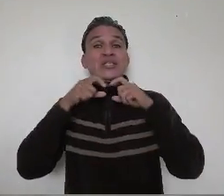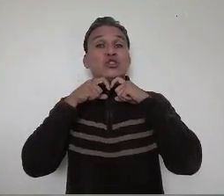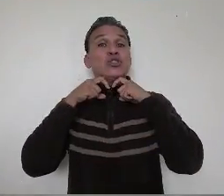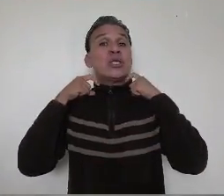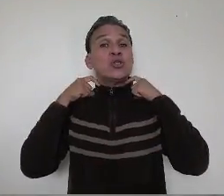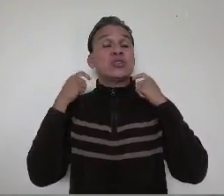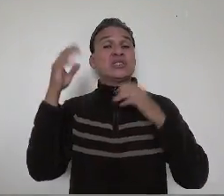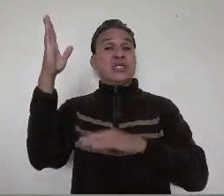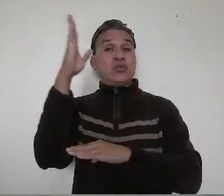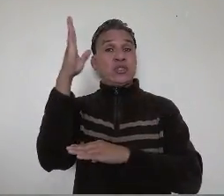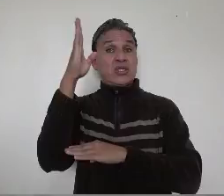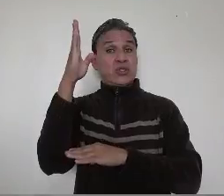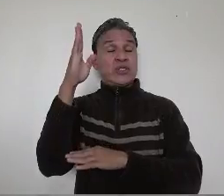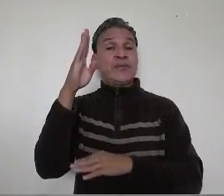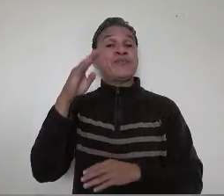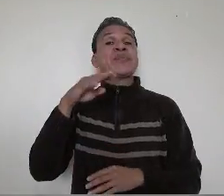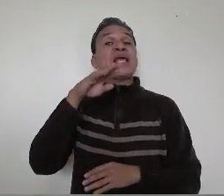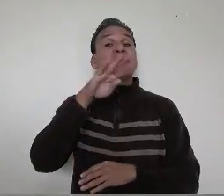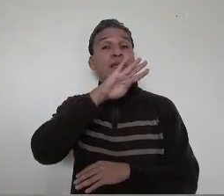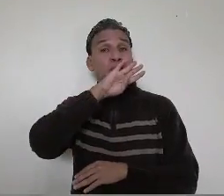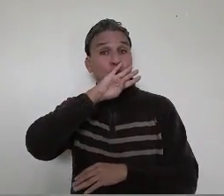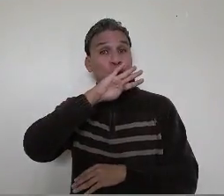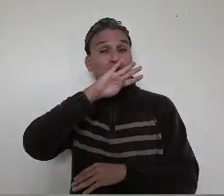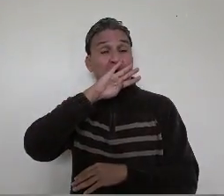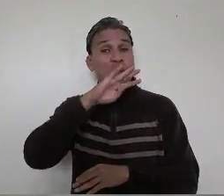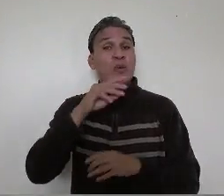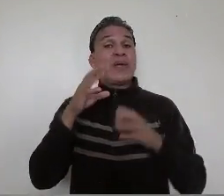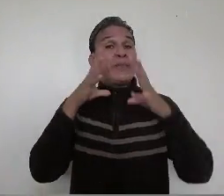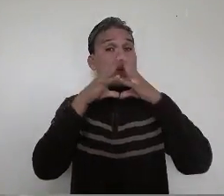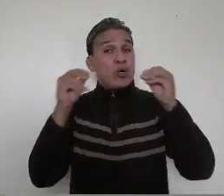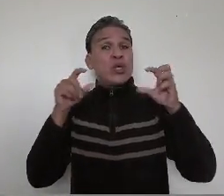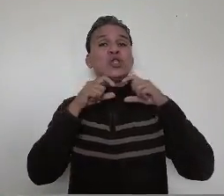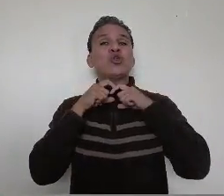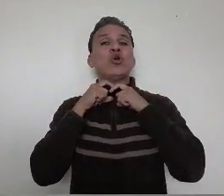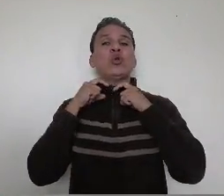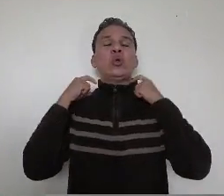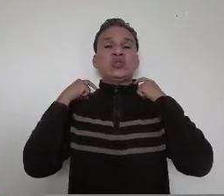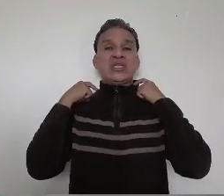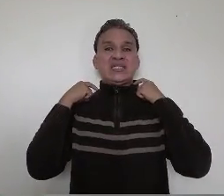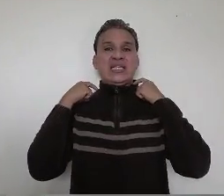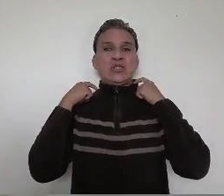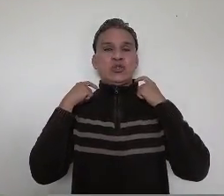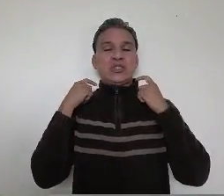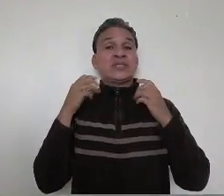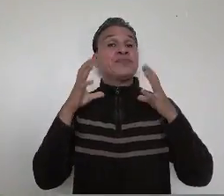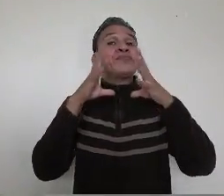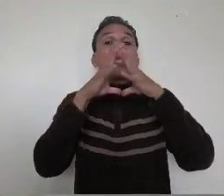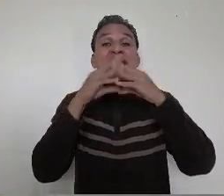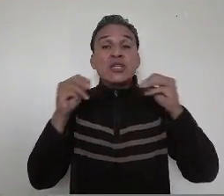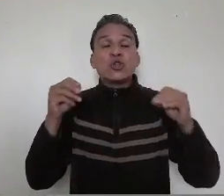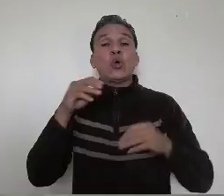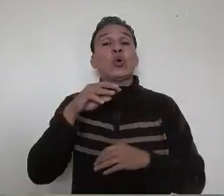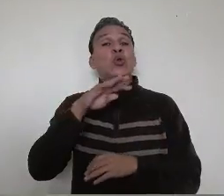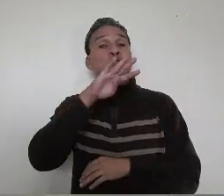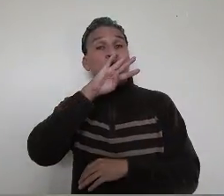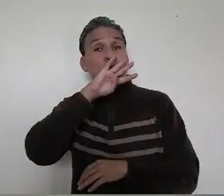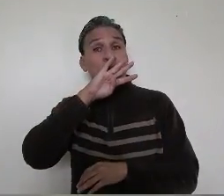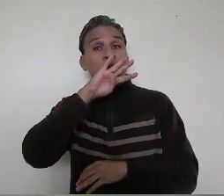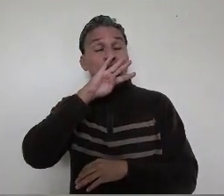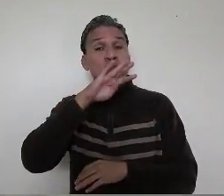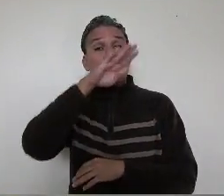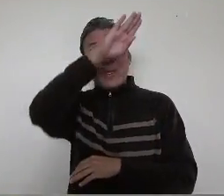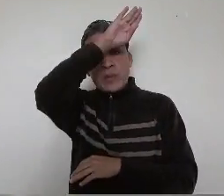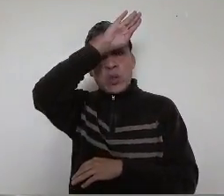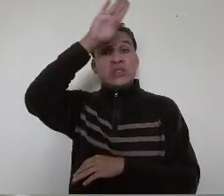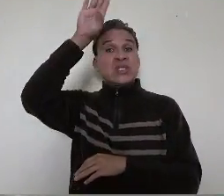entre nuestro obispo Mario del Valle y sus presbíteros y diáconos, entre todos los obispos y el Papa Francisco.